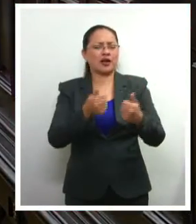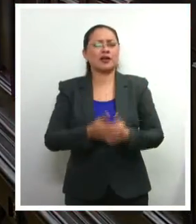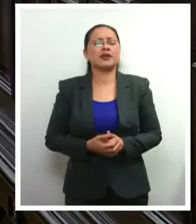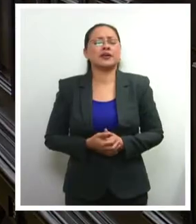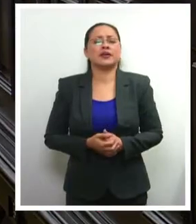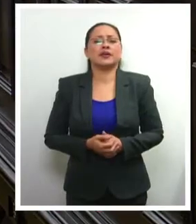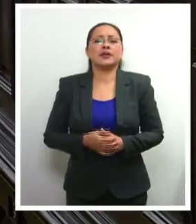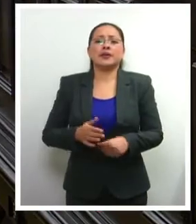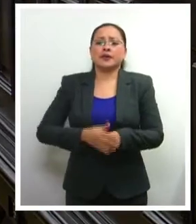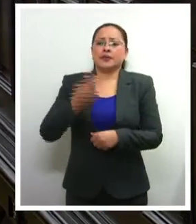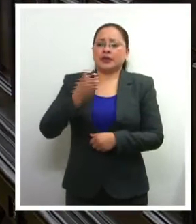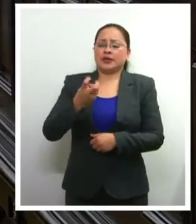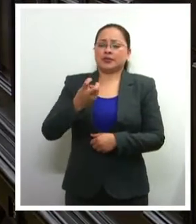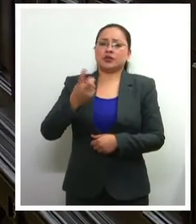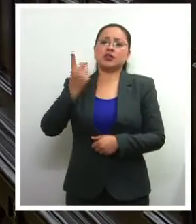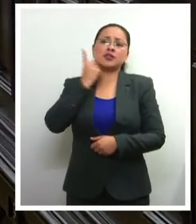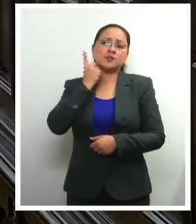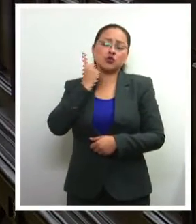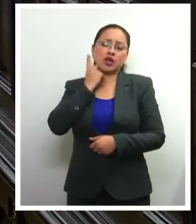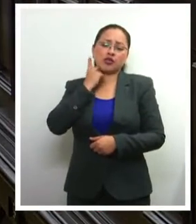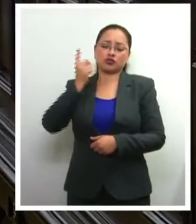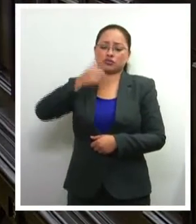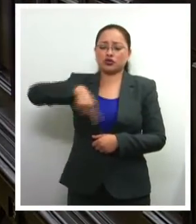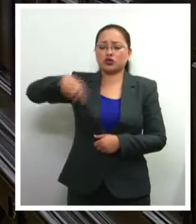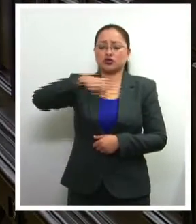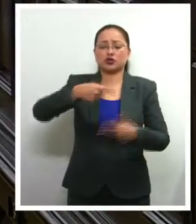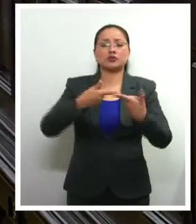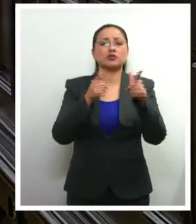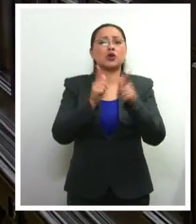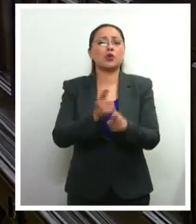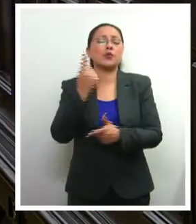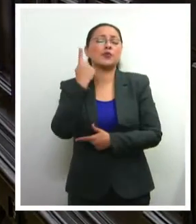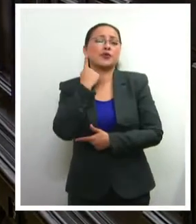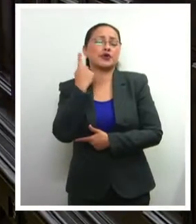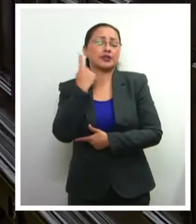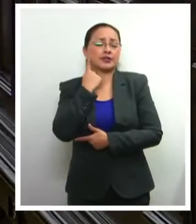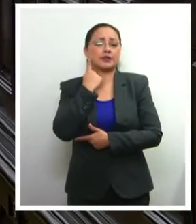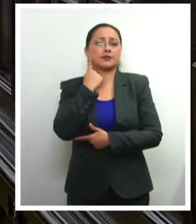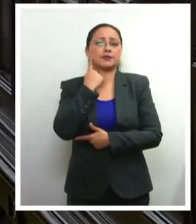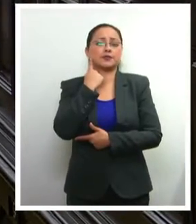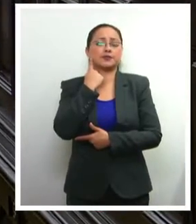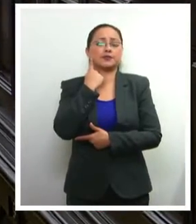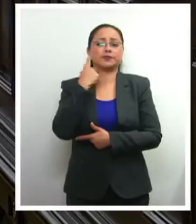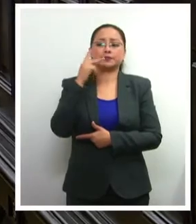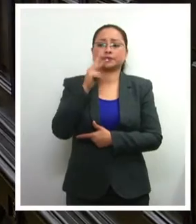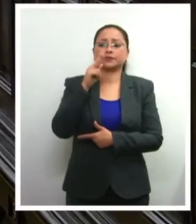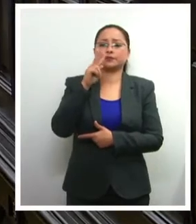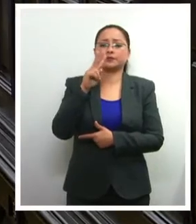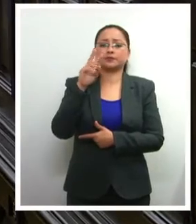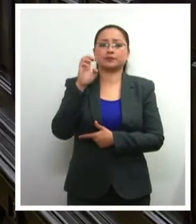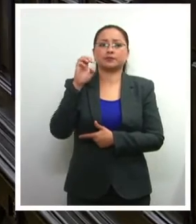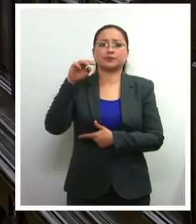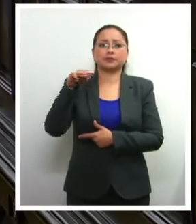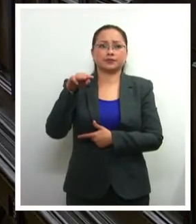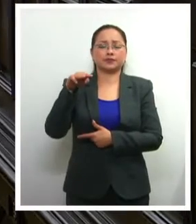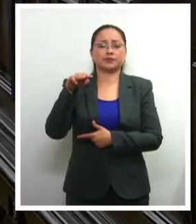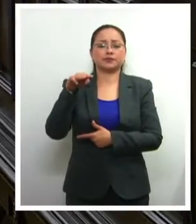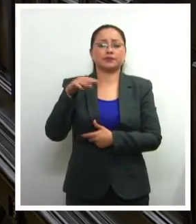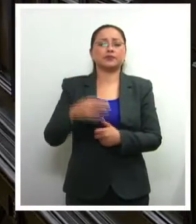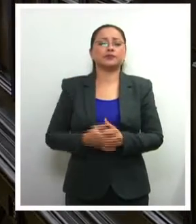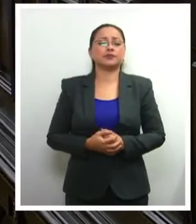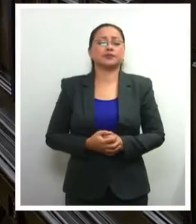los diputados constituyentes que formamos el grupo parlamentario del Partido Verde Ecologista de